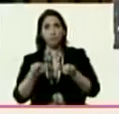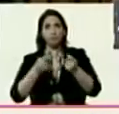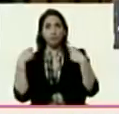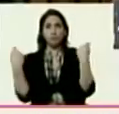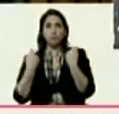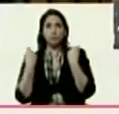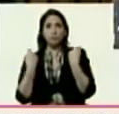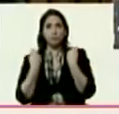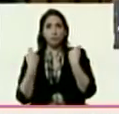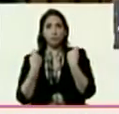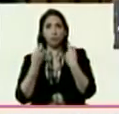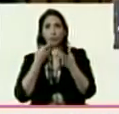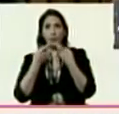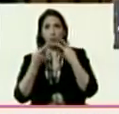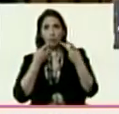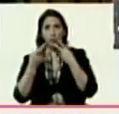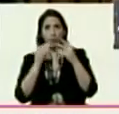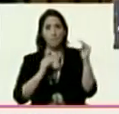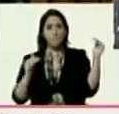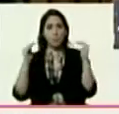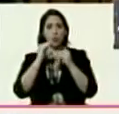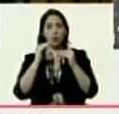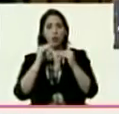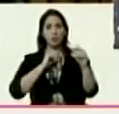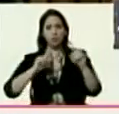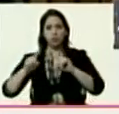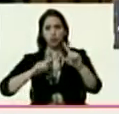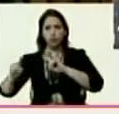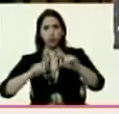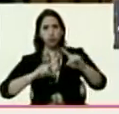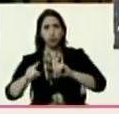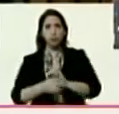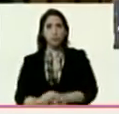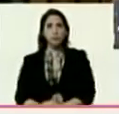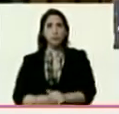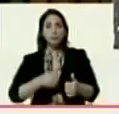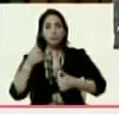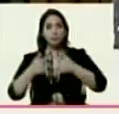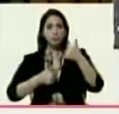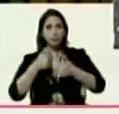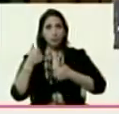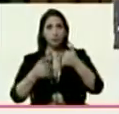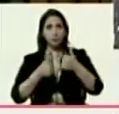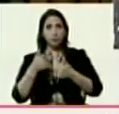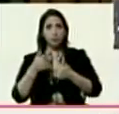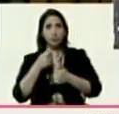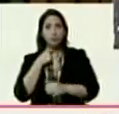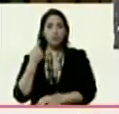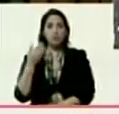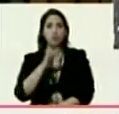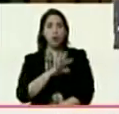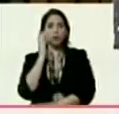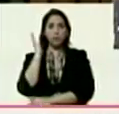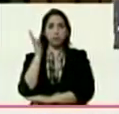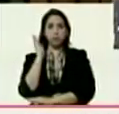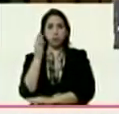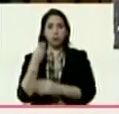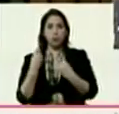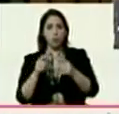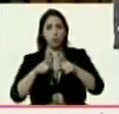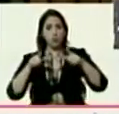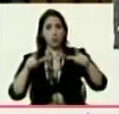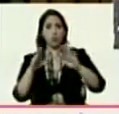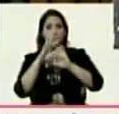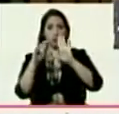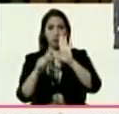popular, político y moral de sus actuaciones, lo cual sería la muerte del Parlamento como escenario